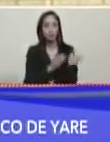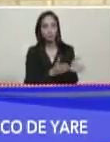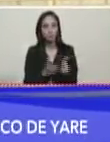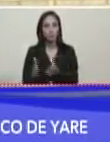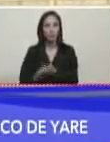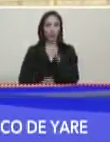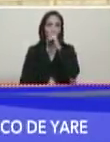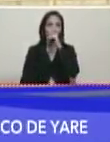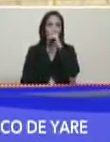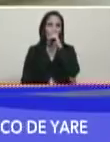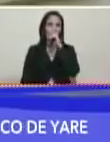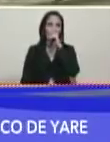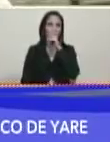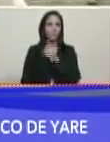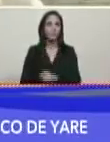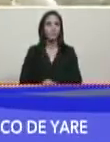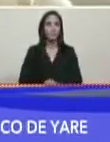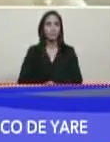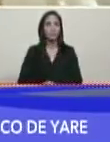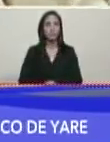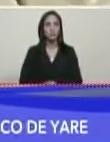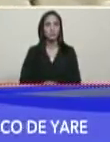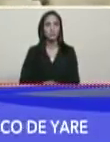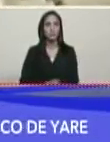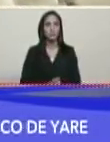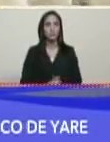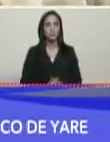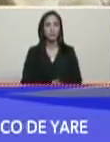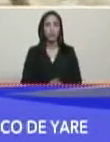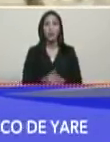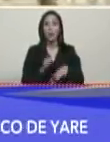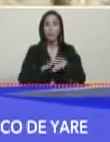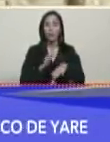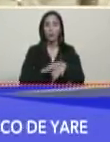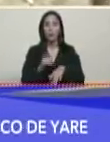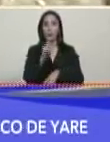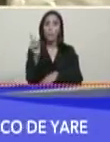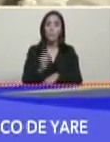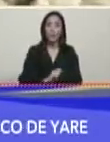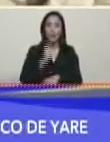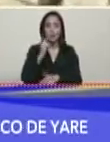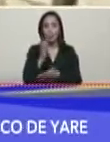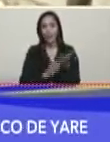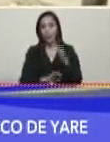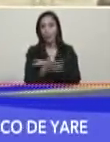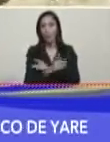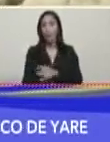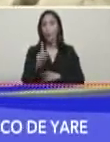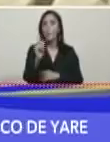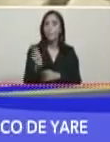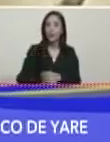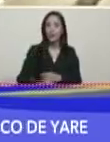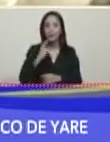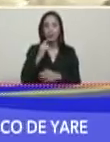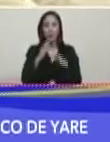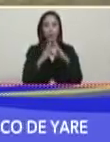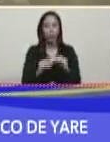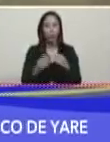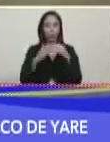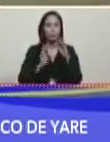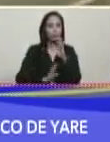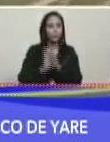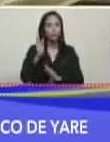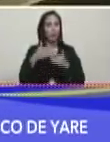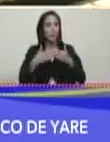Claro. O sea, y así sucesivamente fuimos, nos tardamos 1 mes y medio en recuperar lo que es la planta